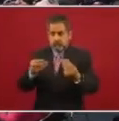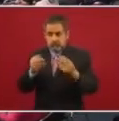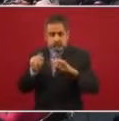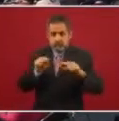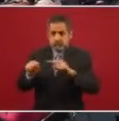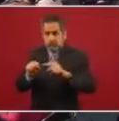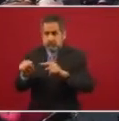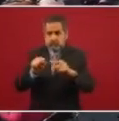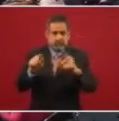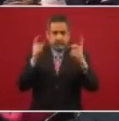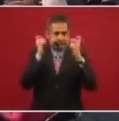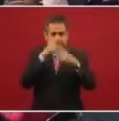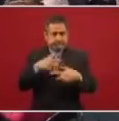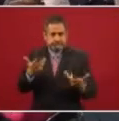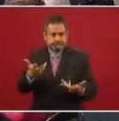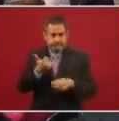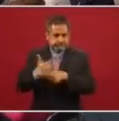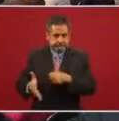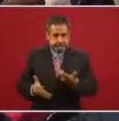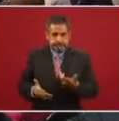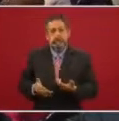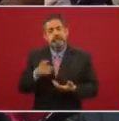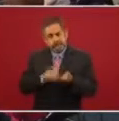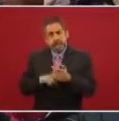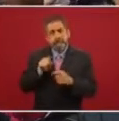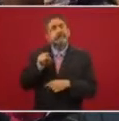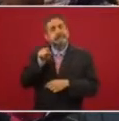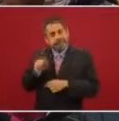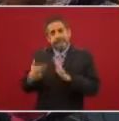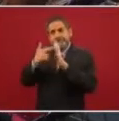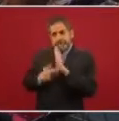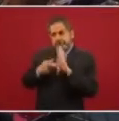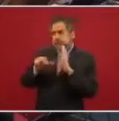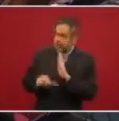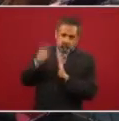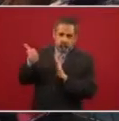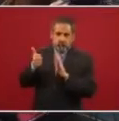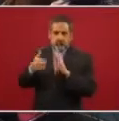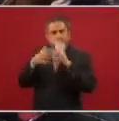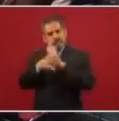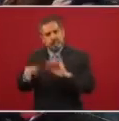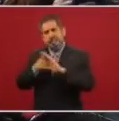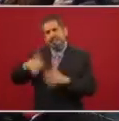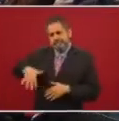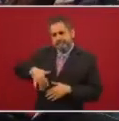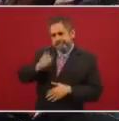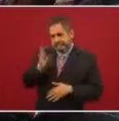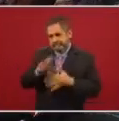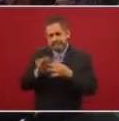y ahí es donde empieza no solamente las distintas otras medidas de salud pública como las que se han comentado